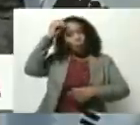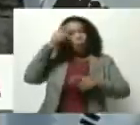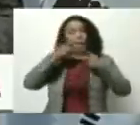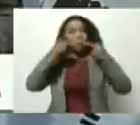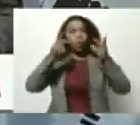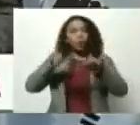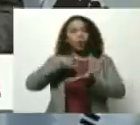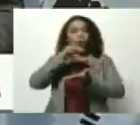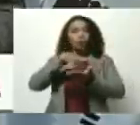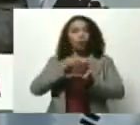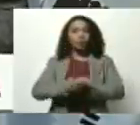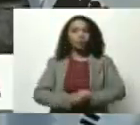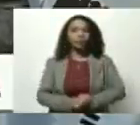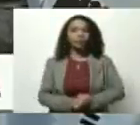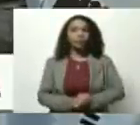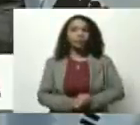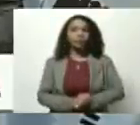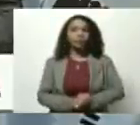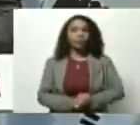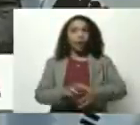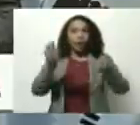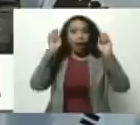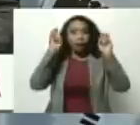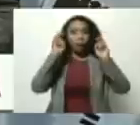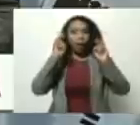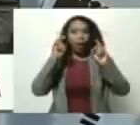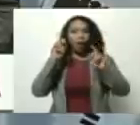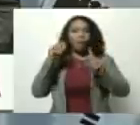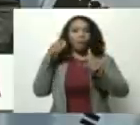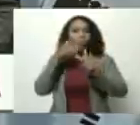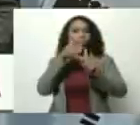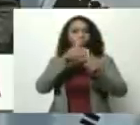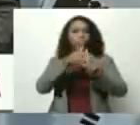nacional: el tema del acoso escolar.